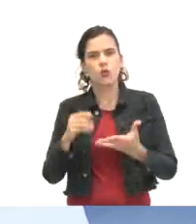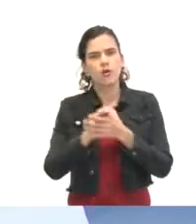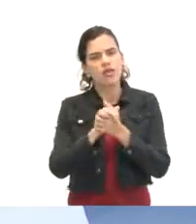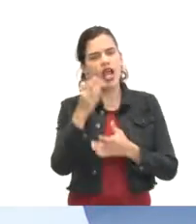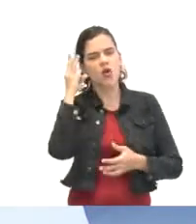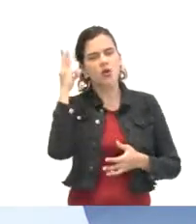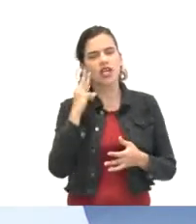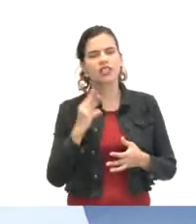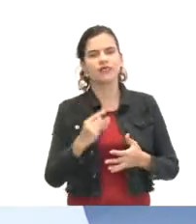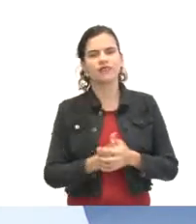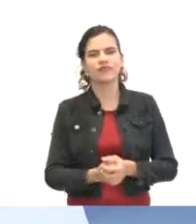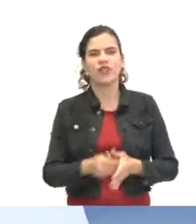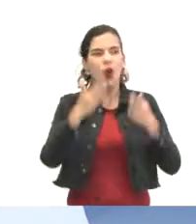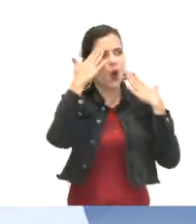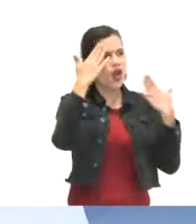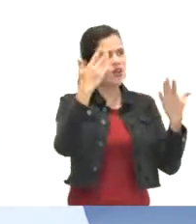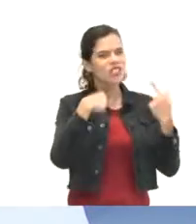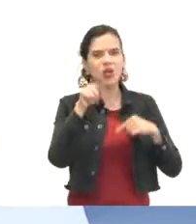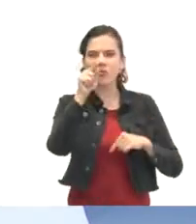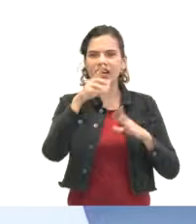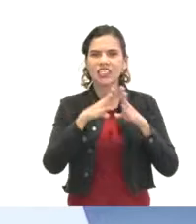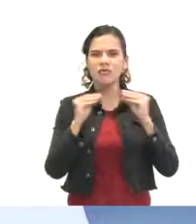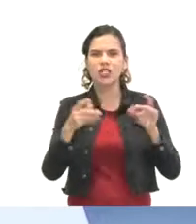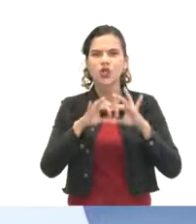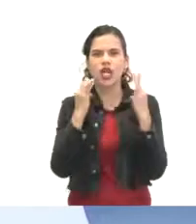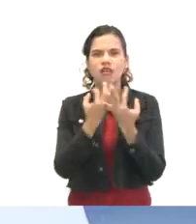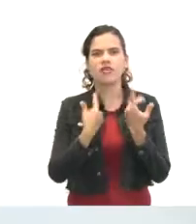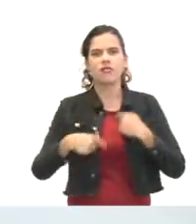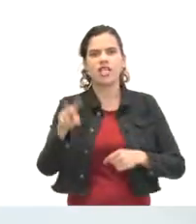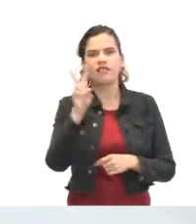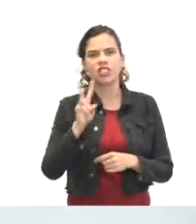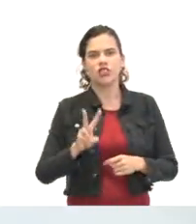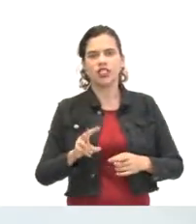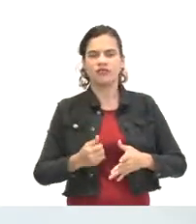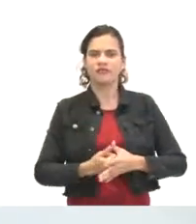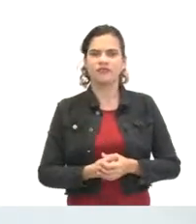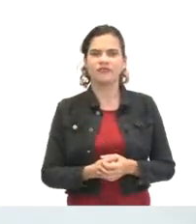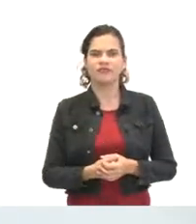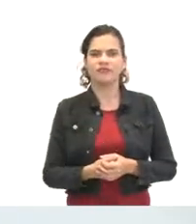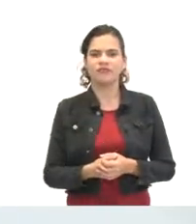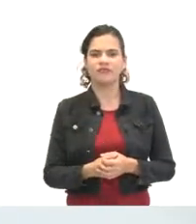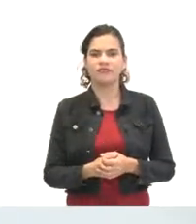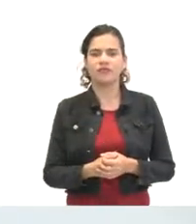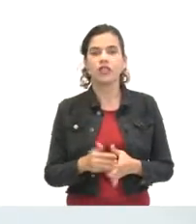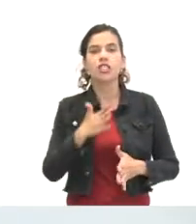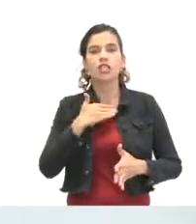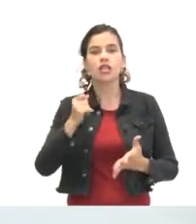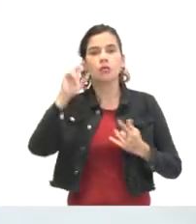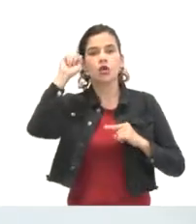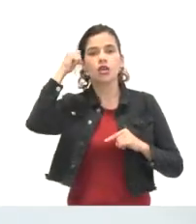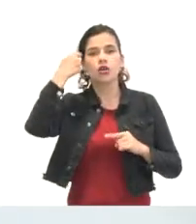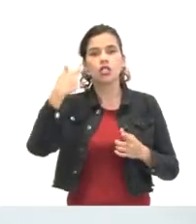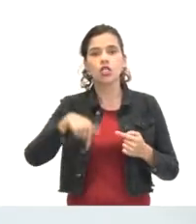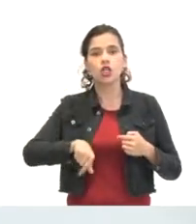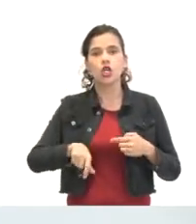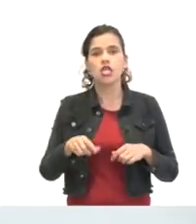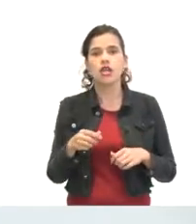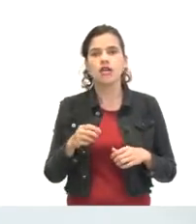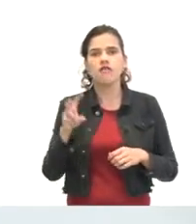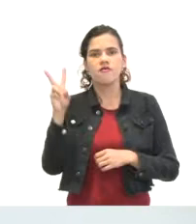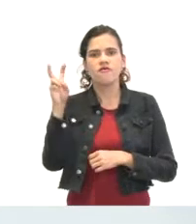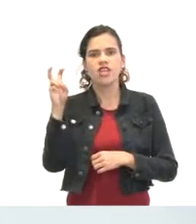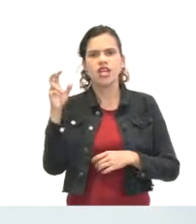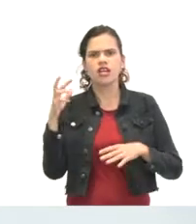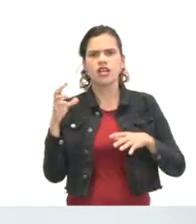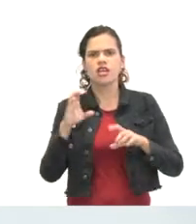Williamy. Hola Guillermo, un saludo para ti y para toda la familia de nuestro hermoso país. Queremos recordarles que hoy es viernes de